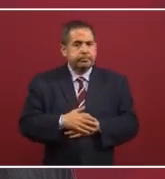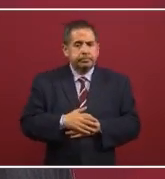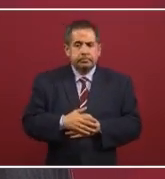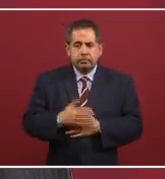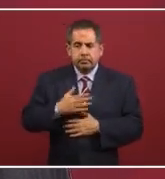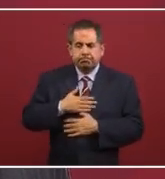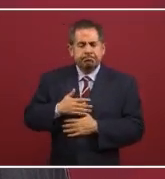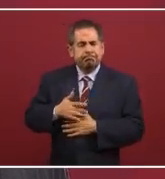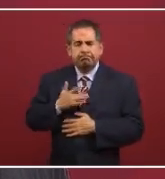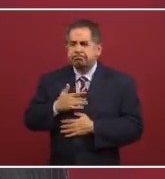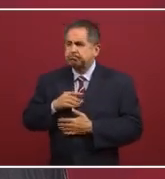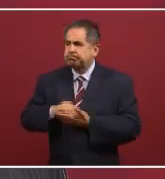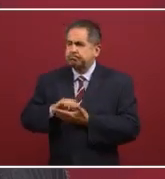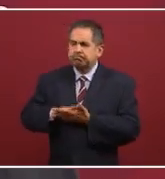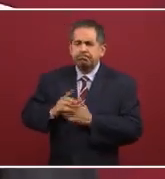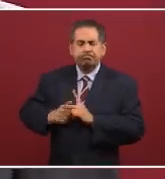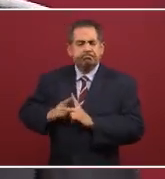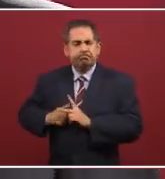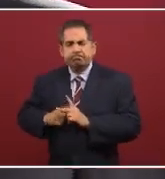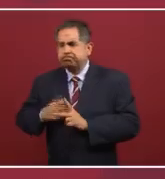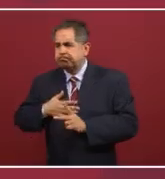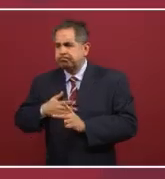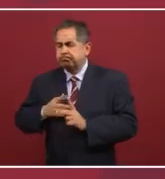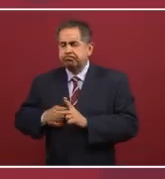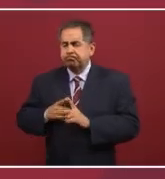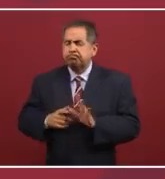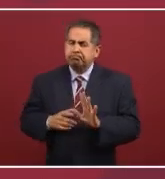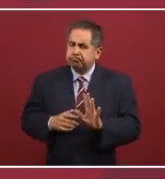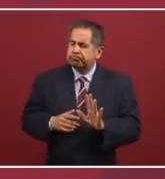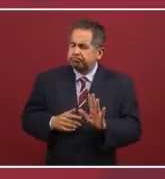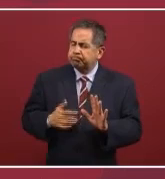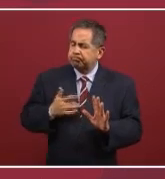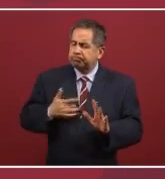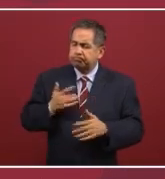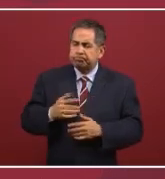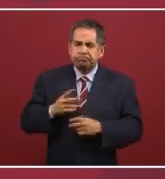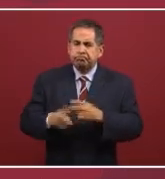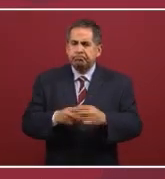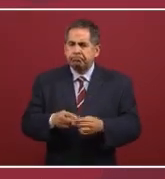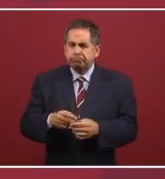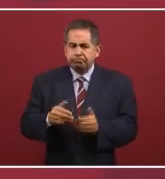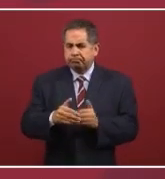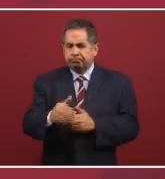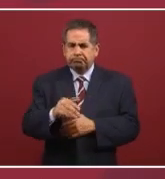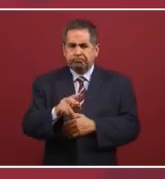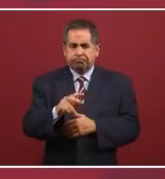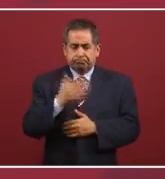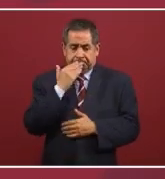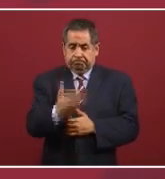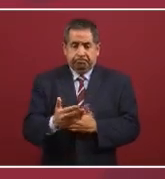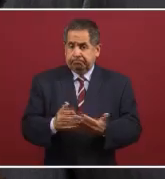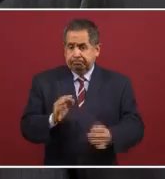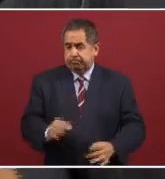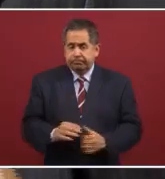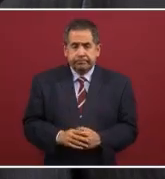Nuestros datos nos indican que vamos bien.